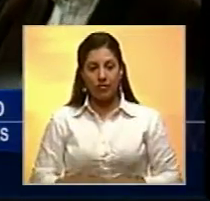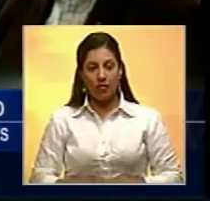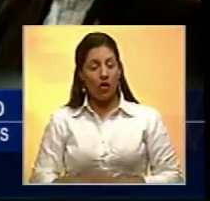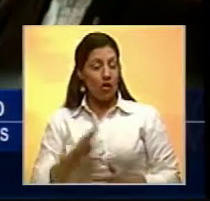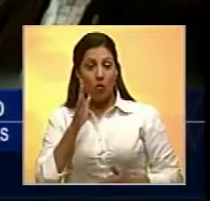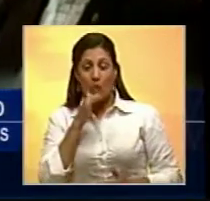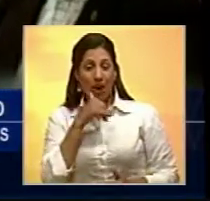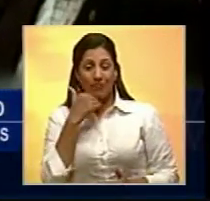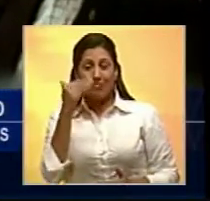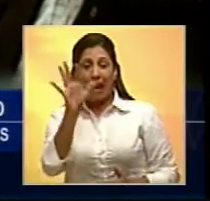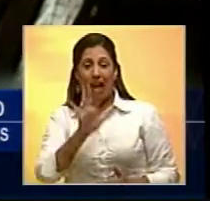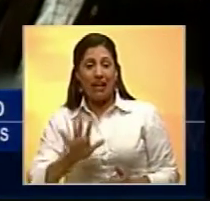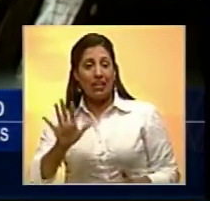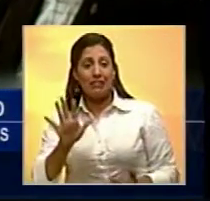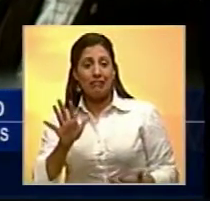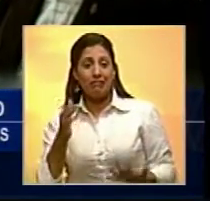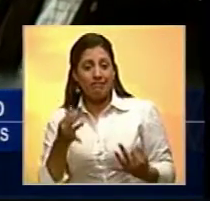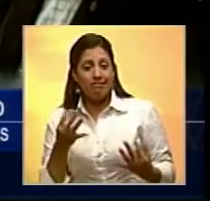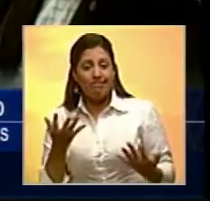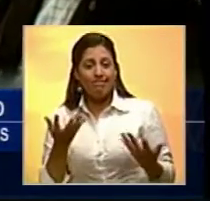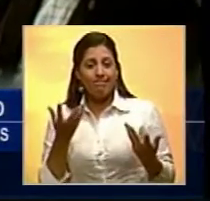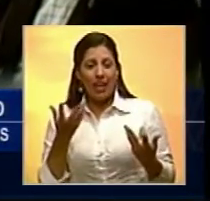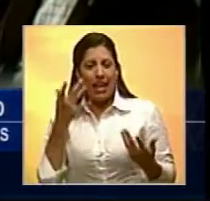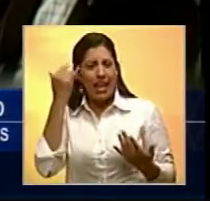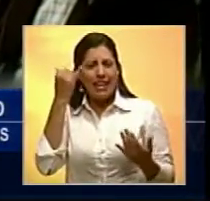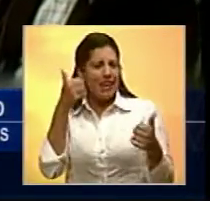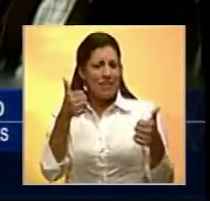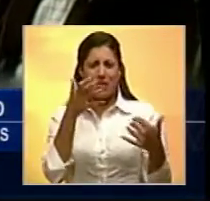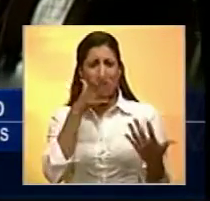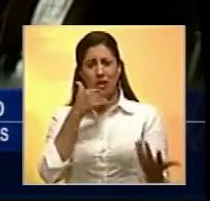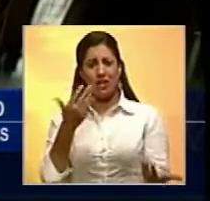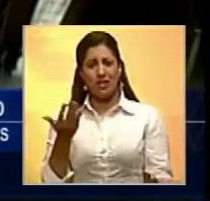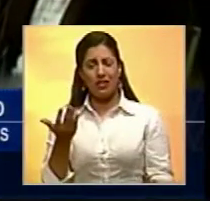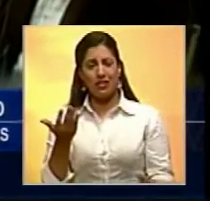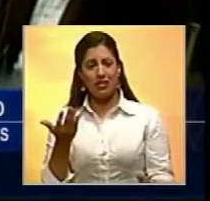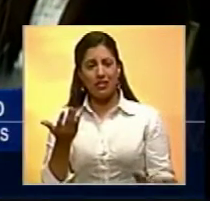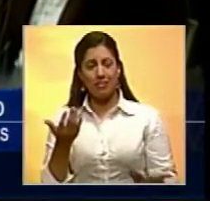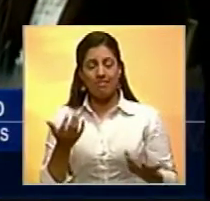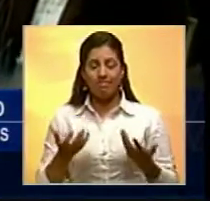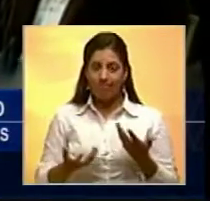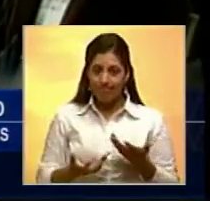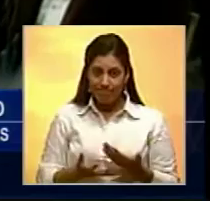No obedece a una realidad lógica,